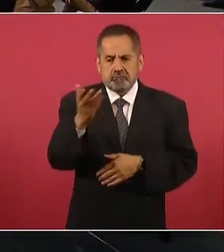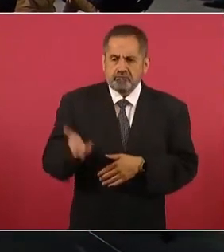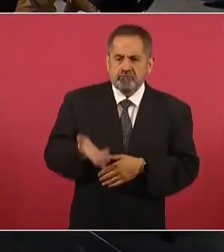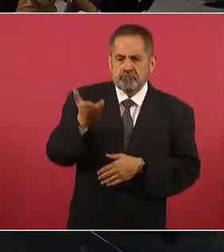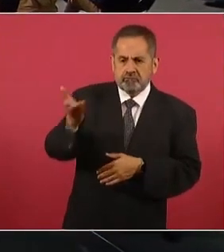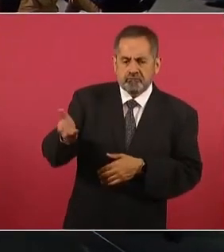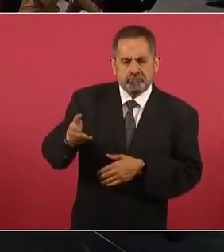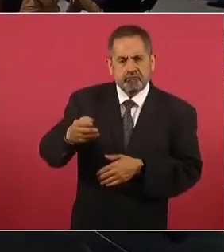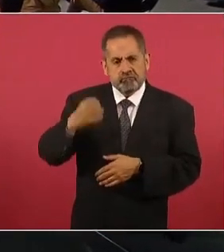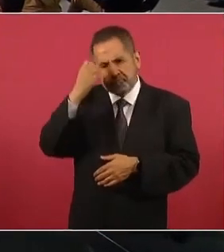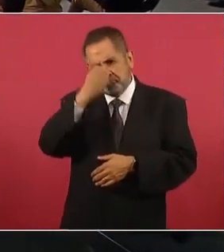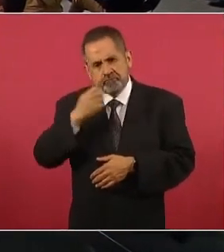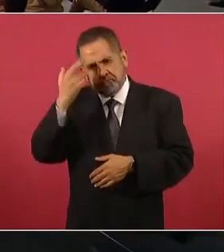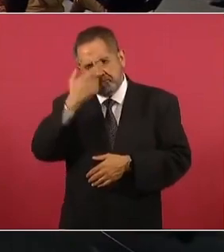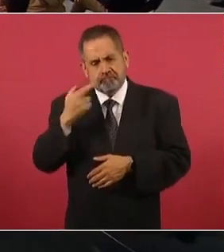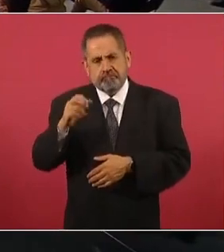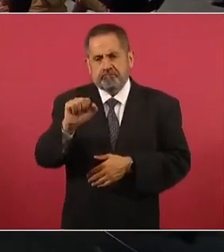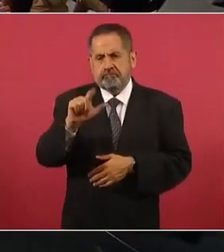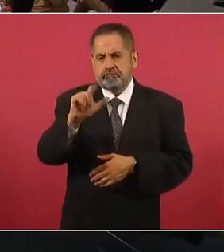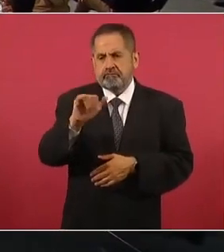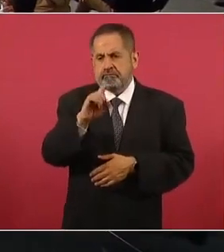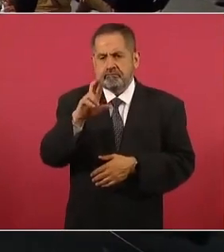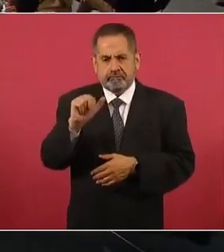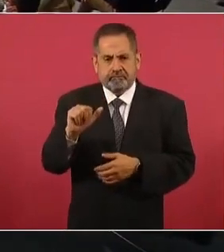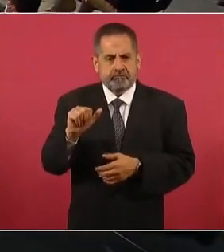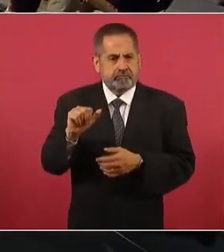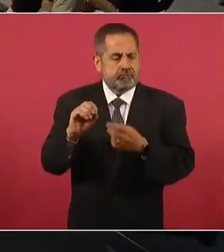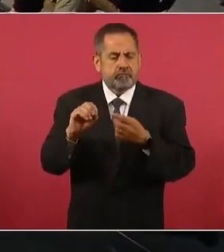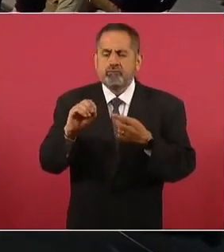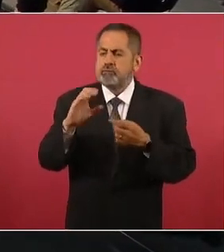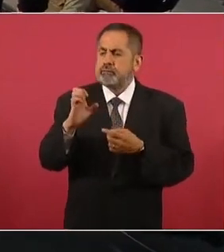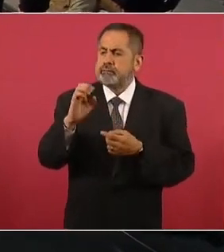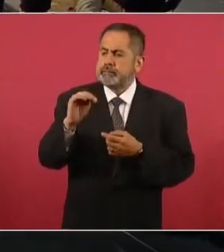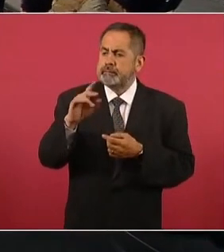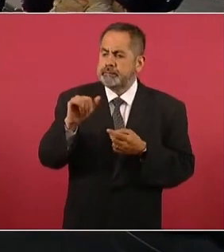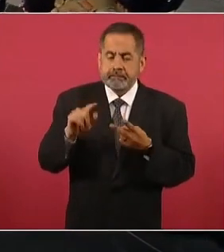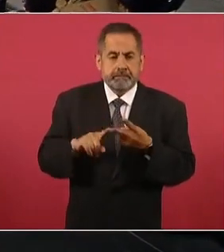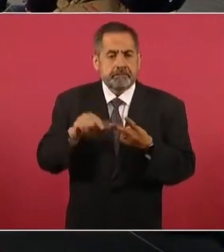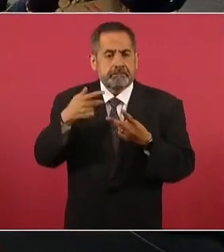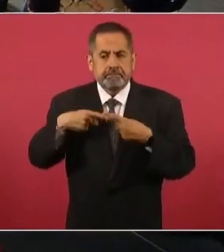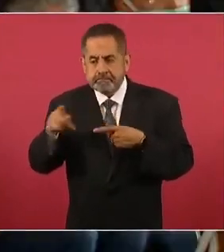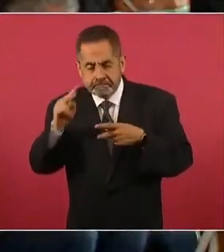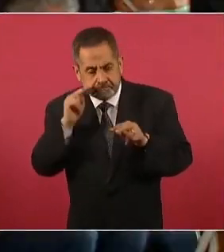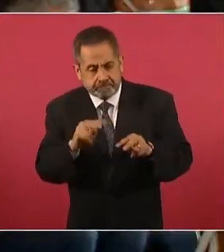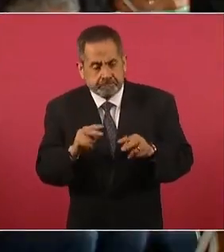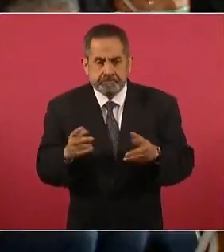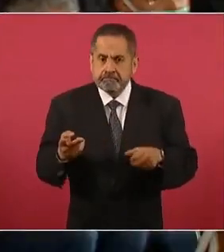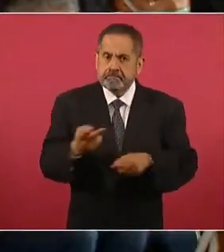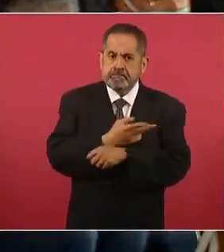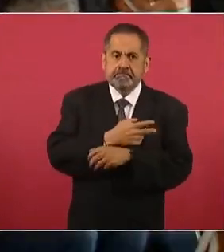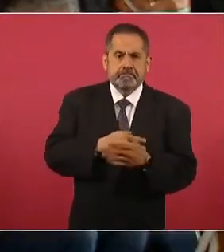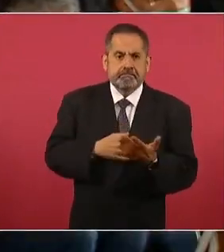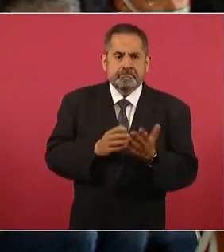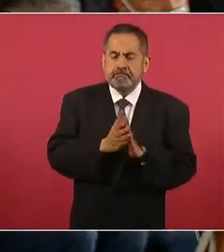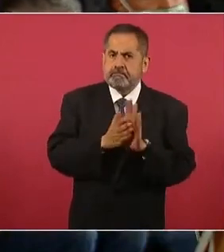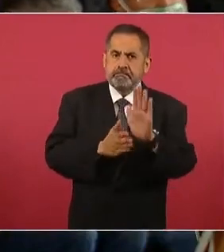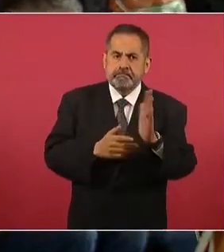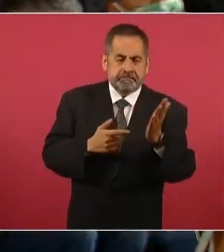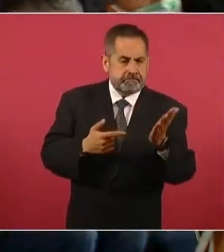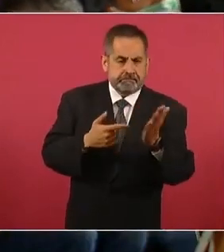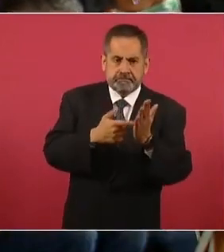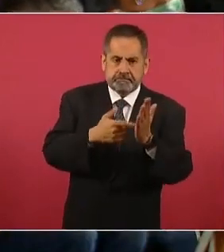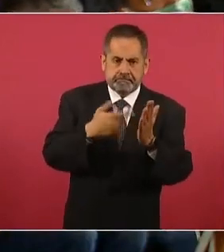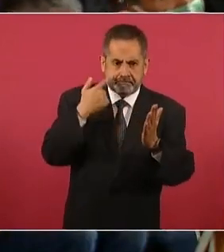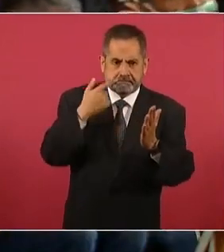que lo revisara Alejandro Encinas, que lo vieran otras personas, pero aquí viene que precisamente yo